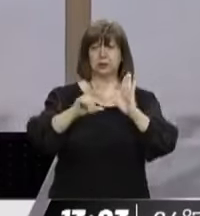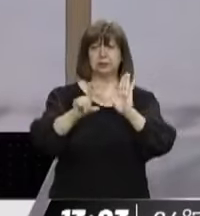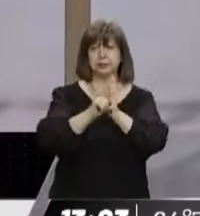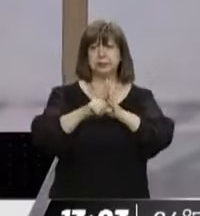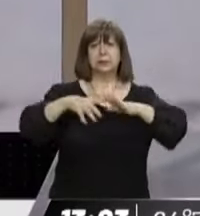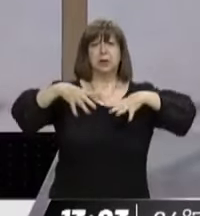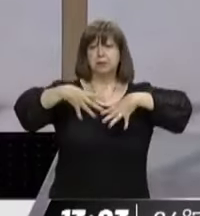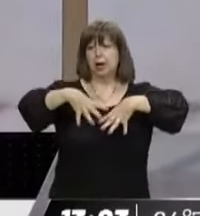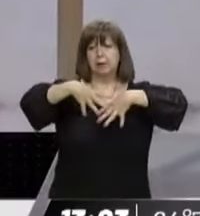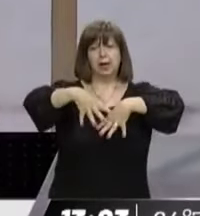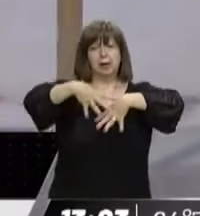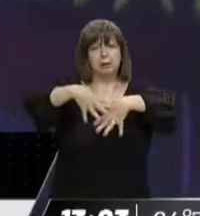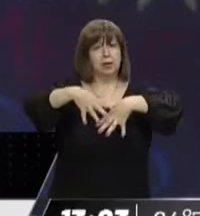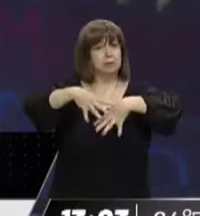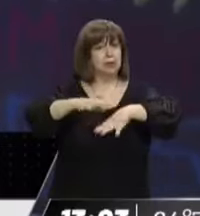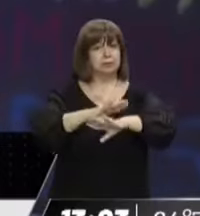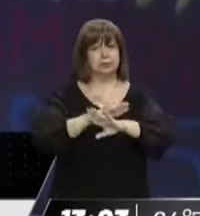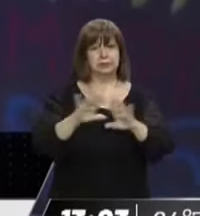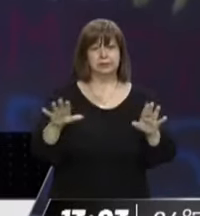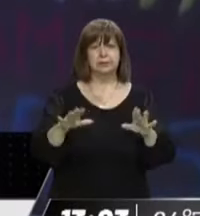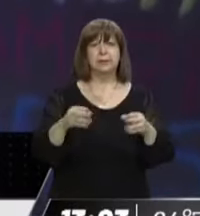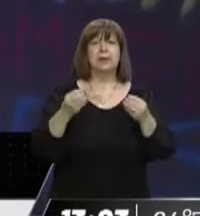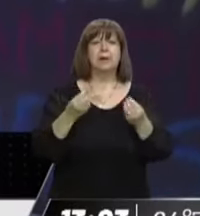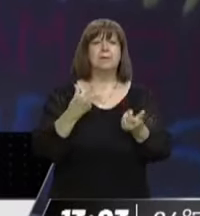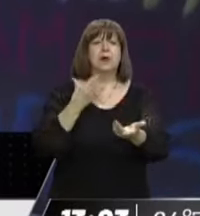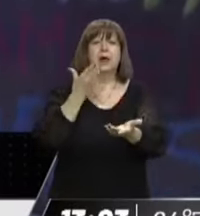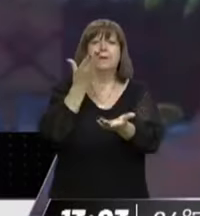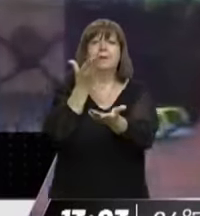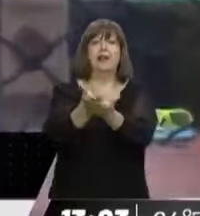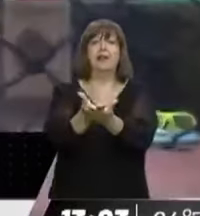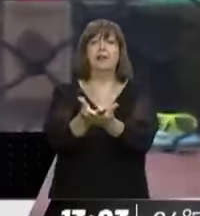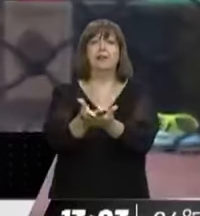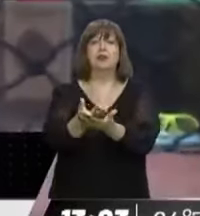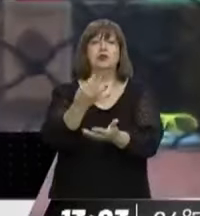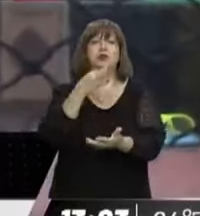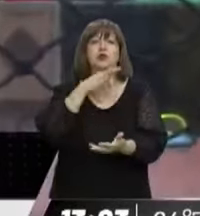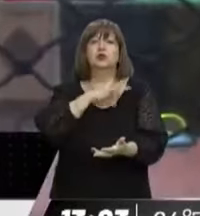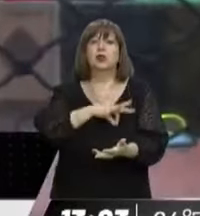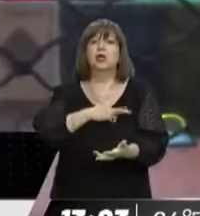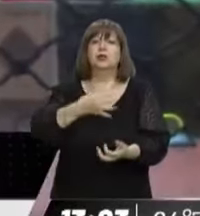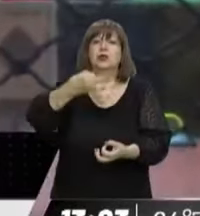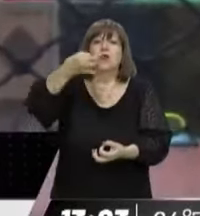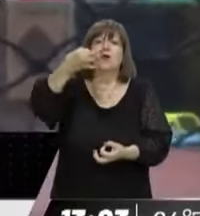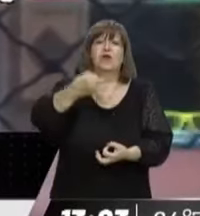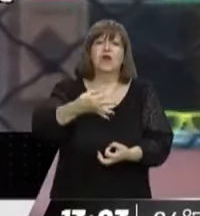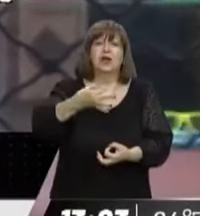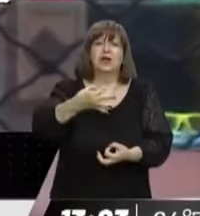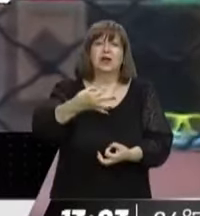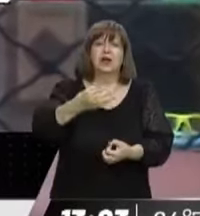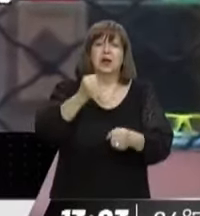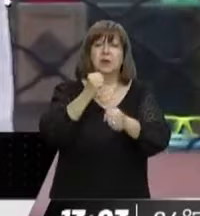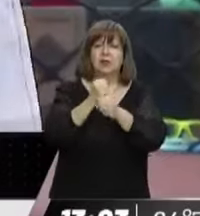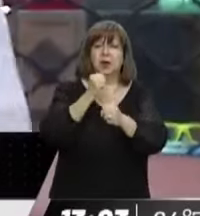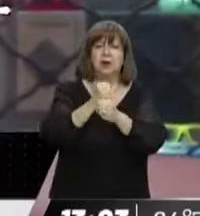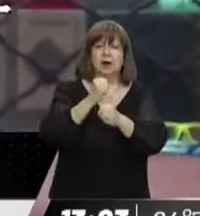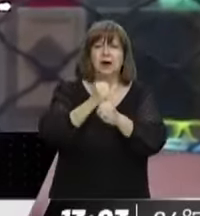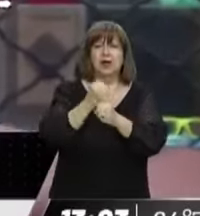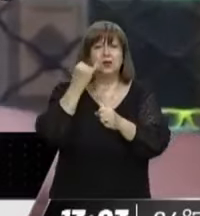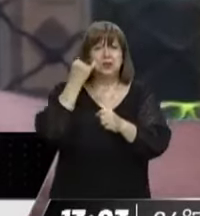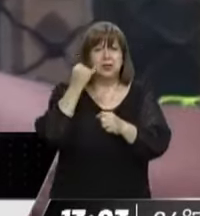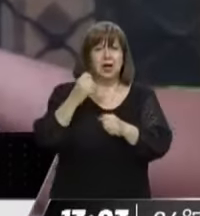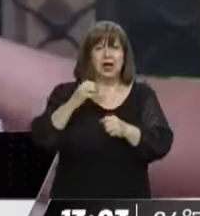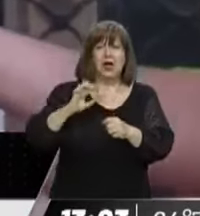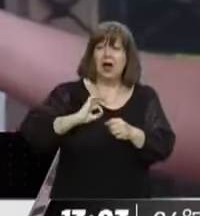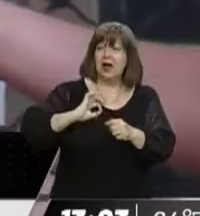protesta es para reclamar por un salario digno hemos trabajado más de 30 años los